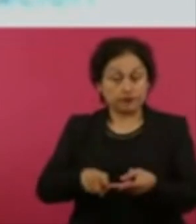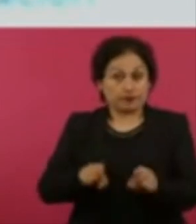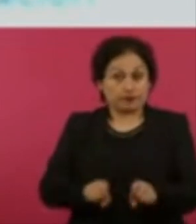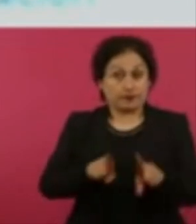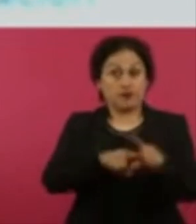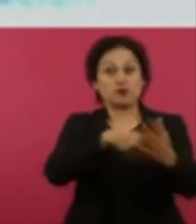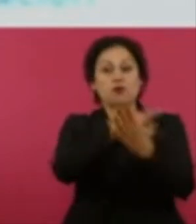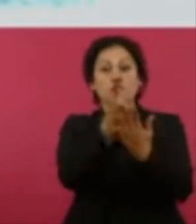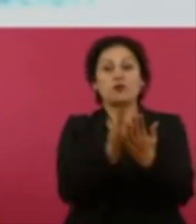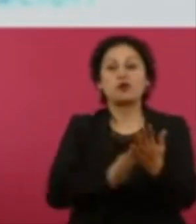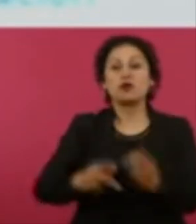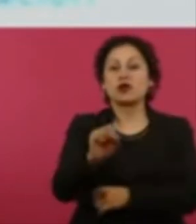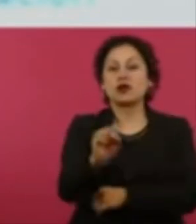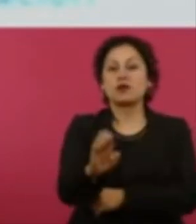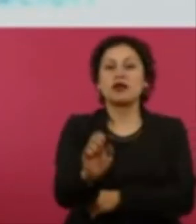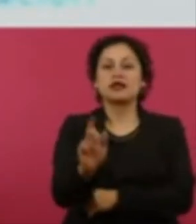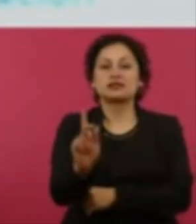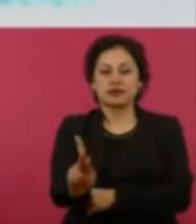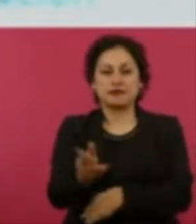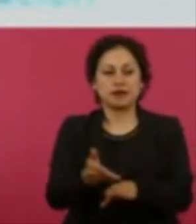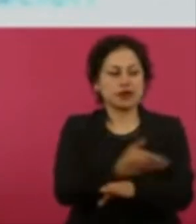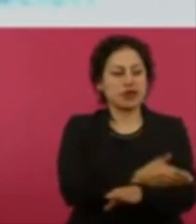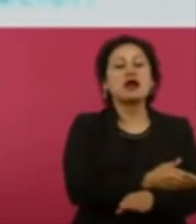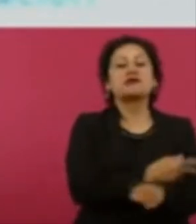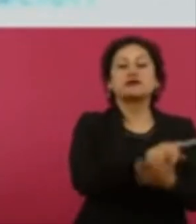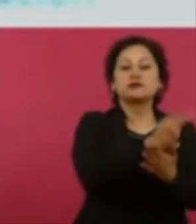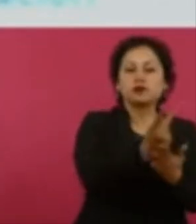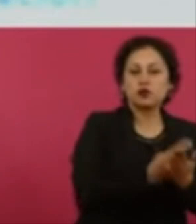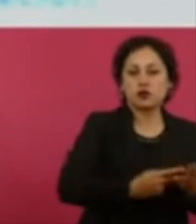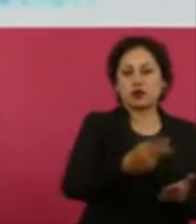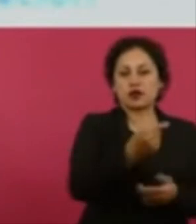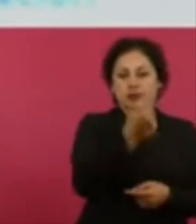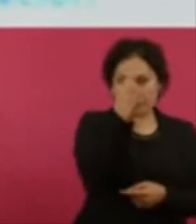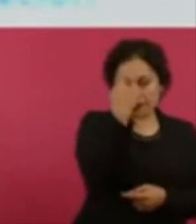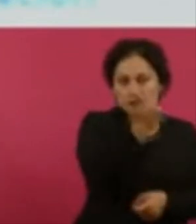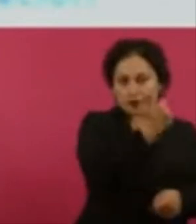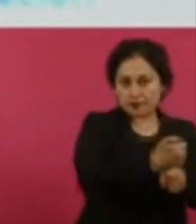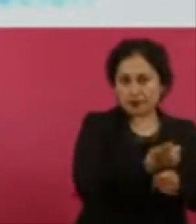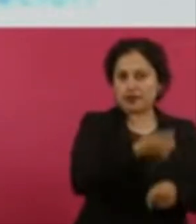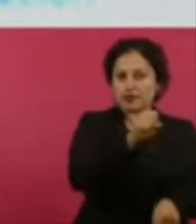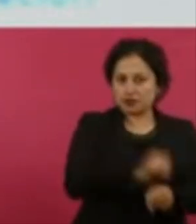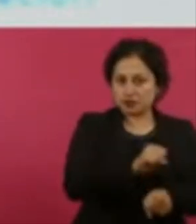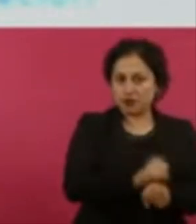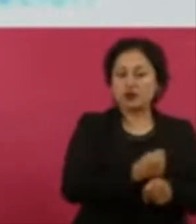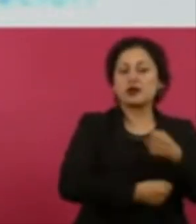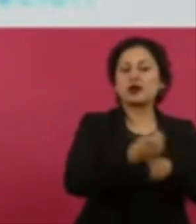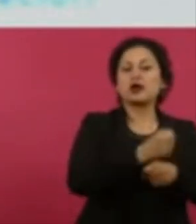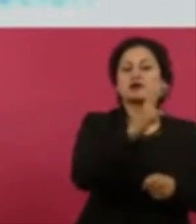de la SEP para aplicar el plan de estudios para preescolar, primaria y secundaria 2022